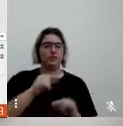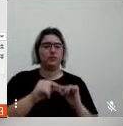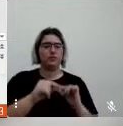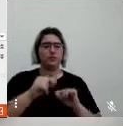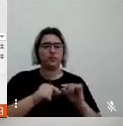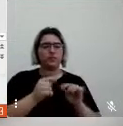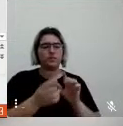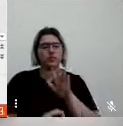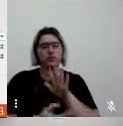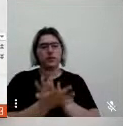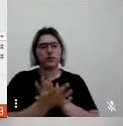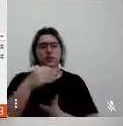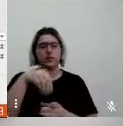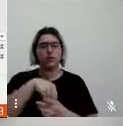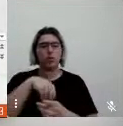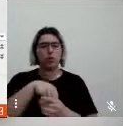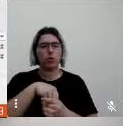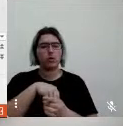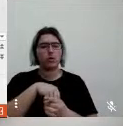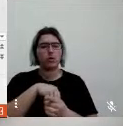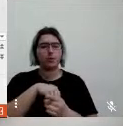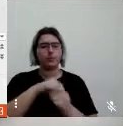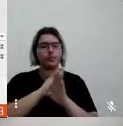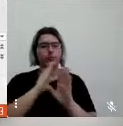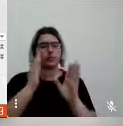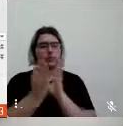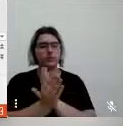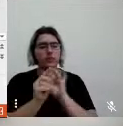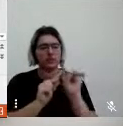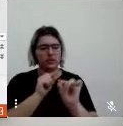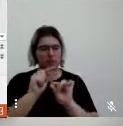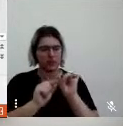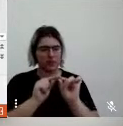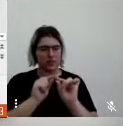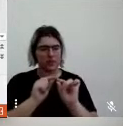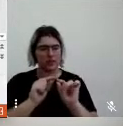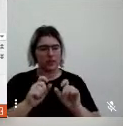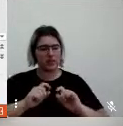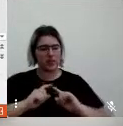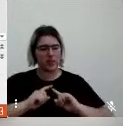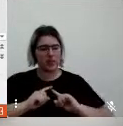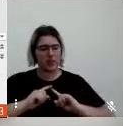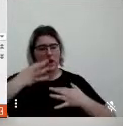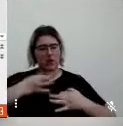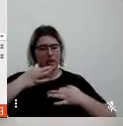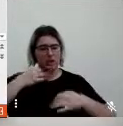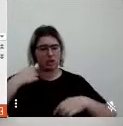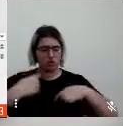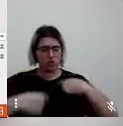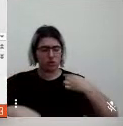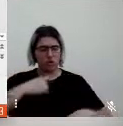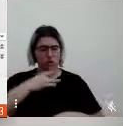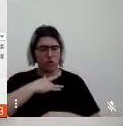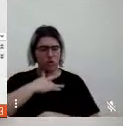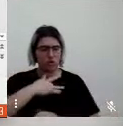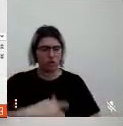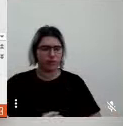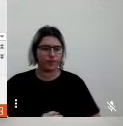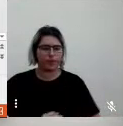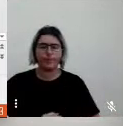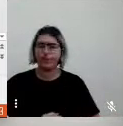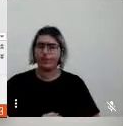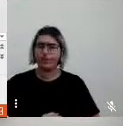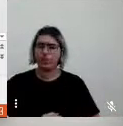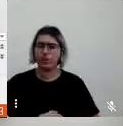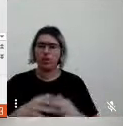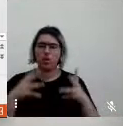un compuesto a través de las bacterias que aumenta el riesgo cardiovascular. Luego, otro consejo es asegurar